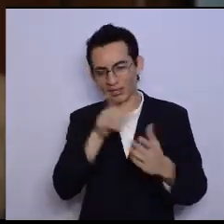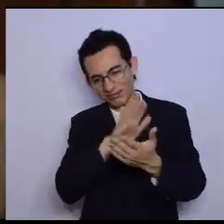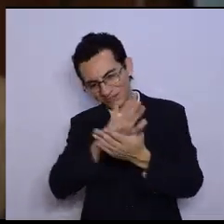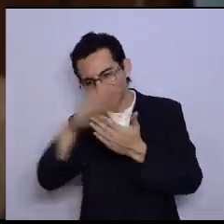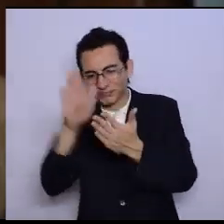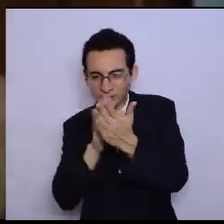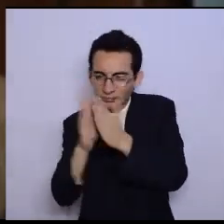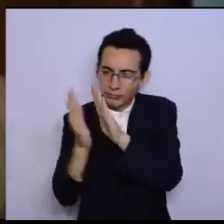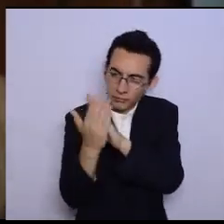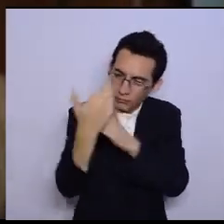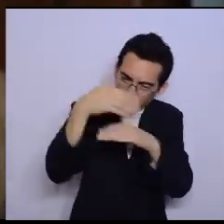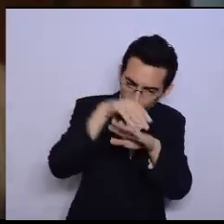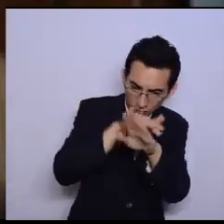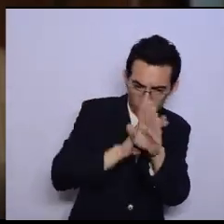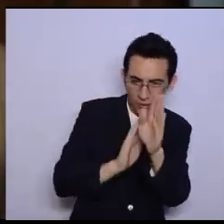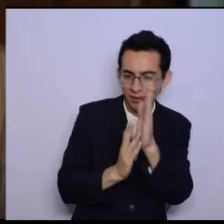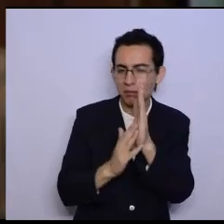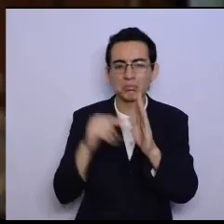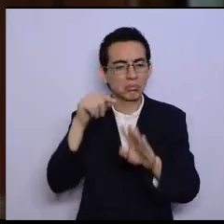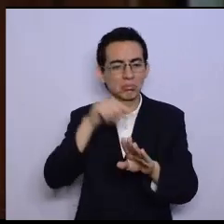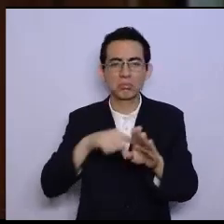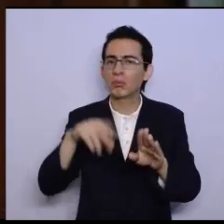no se rompe.